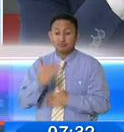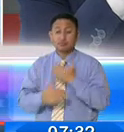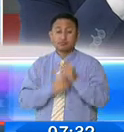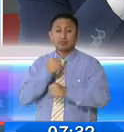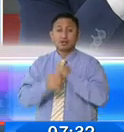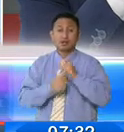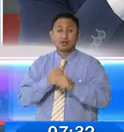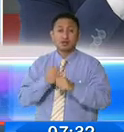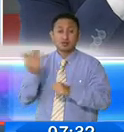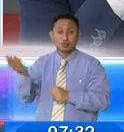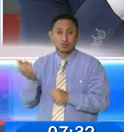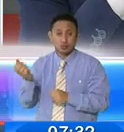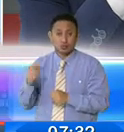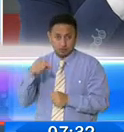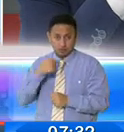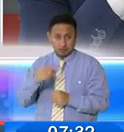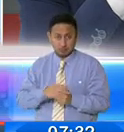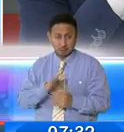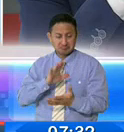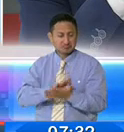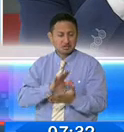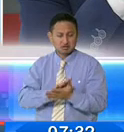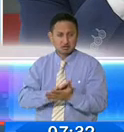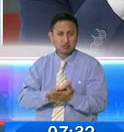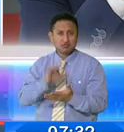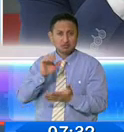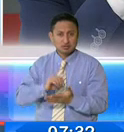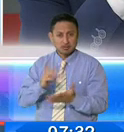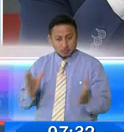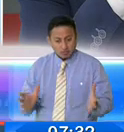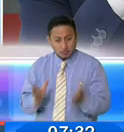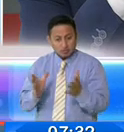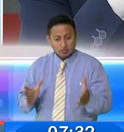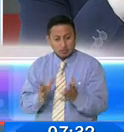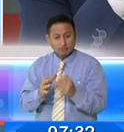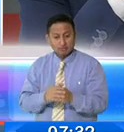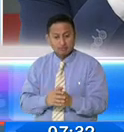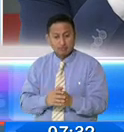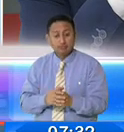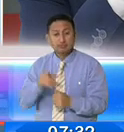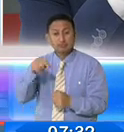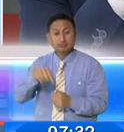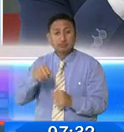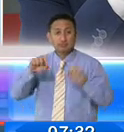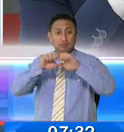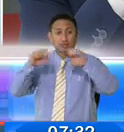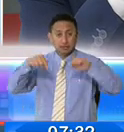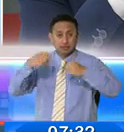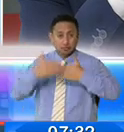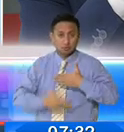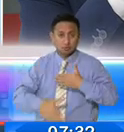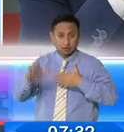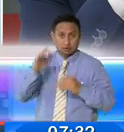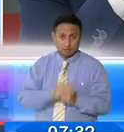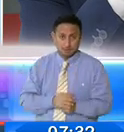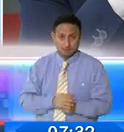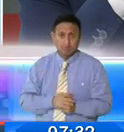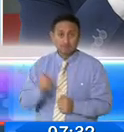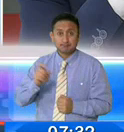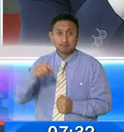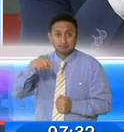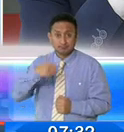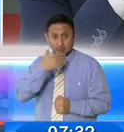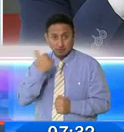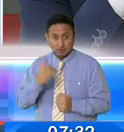hagan con tranquilidad y además con un incentivo para que las relaciones de las empresas sean largas. Tenemos que mejorar también